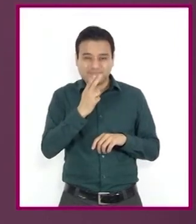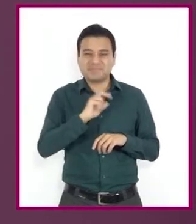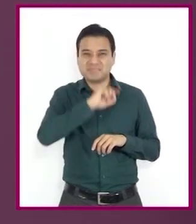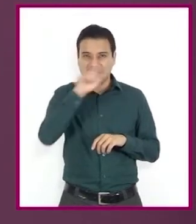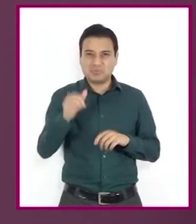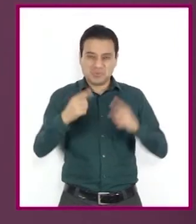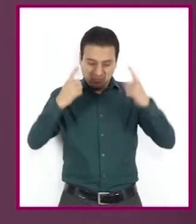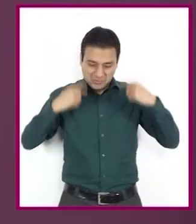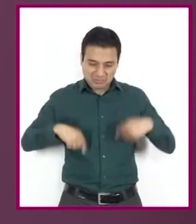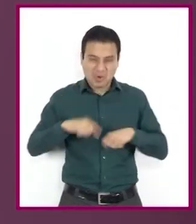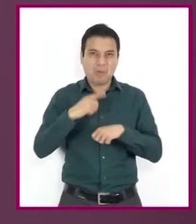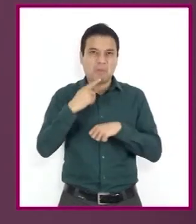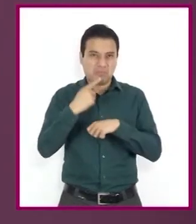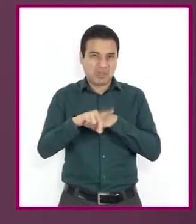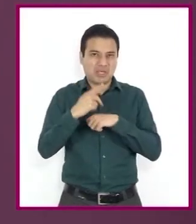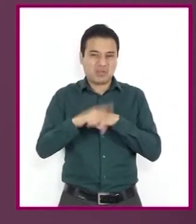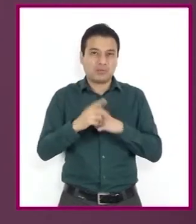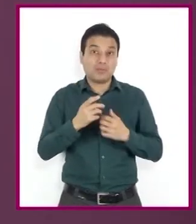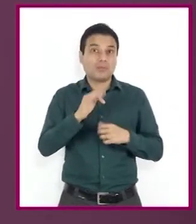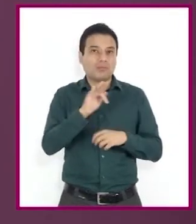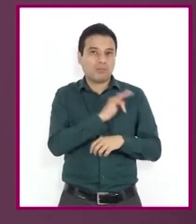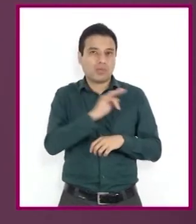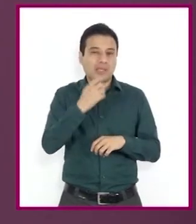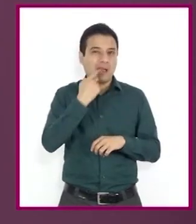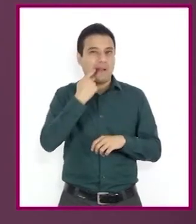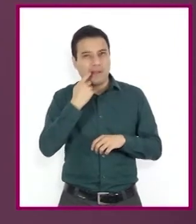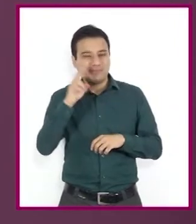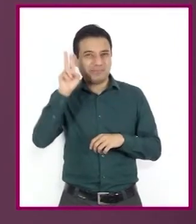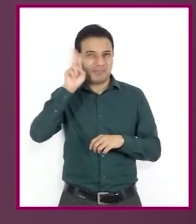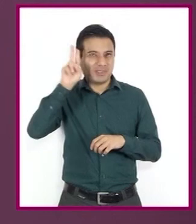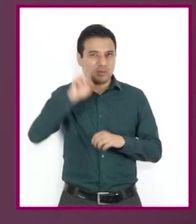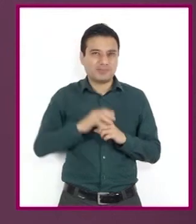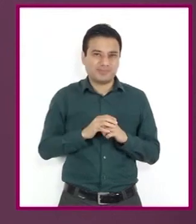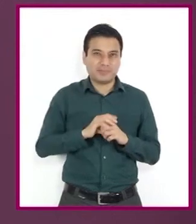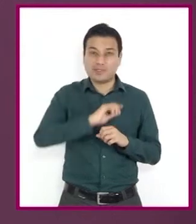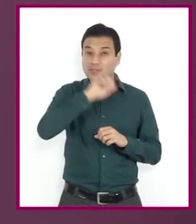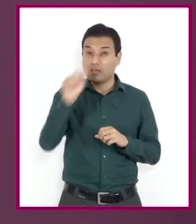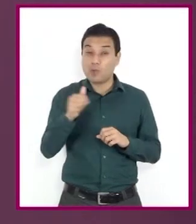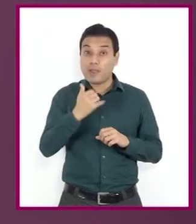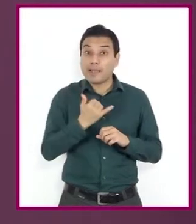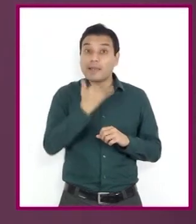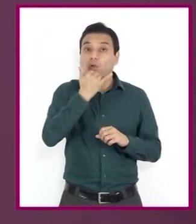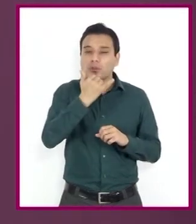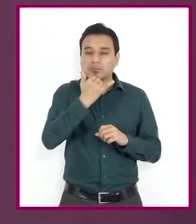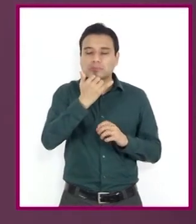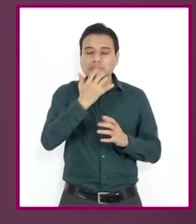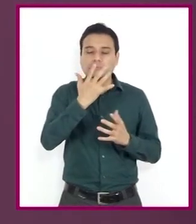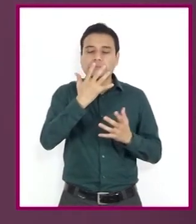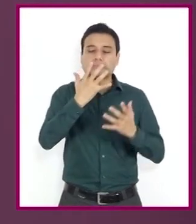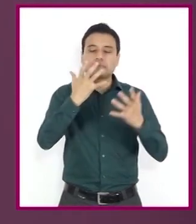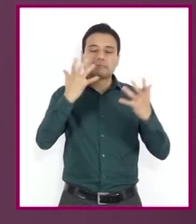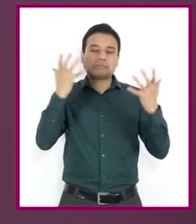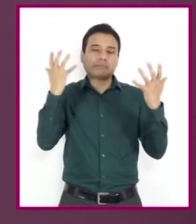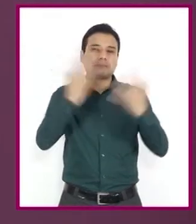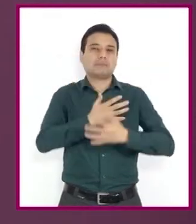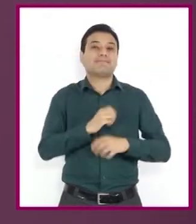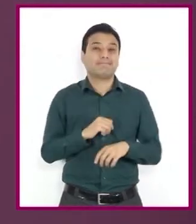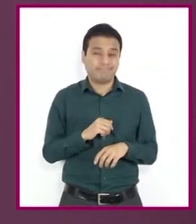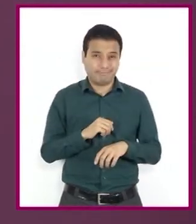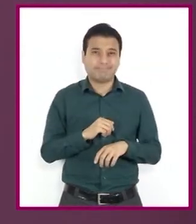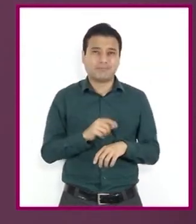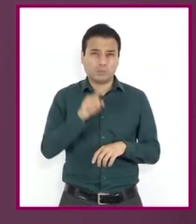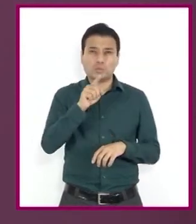organismo, ya que son muy adictivas, provocando que cometan errores que tal vez no puedan corregir. Por ello, siempre